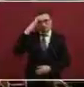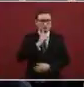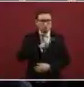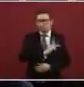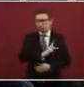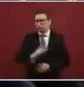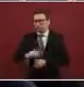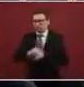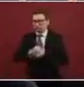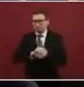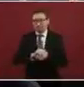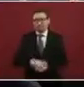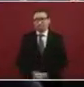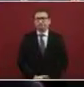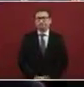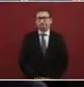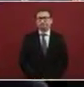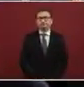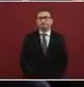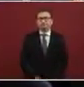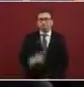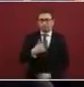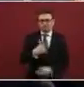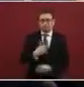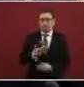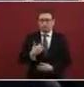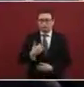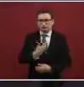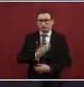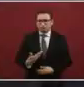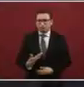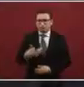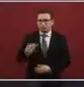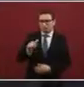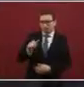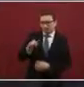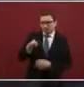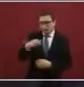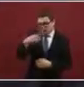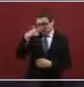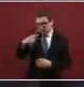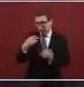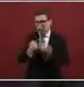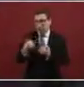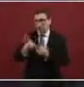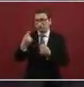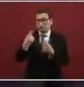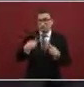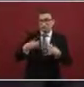país. Como presidente del Ateneo Español de México y en nombre del exilio español y de sus